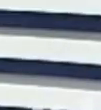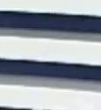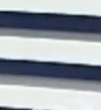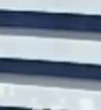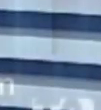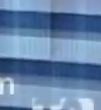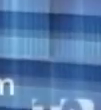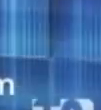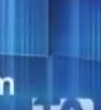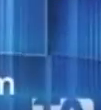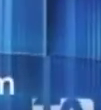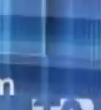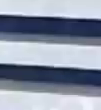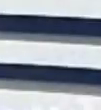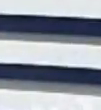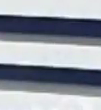noticias.